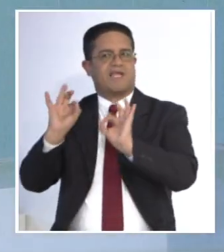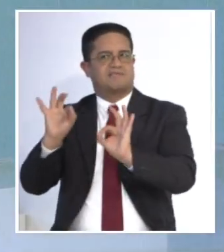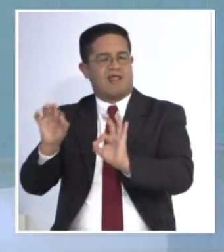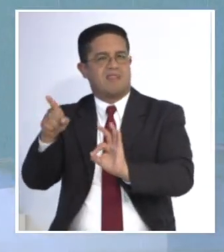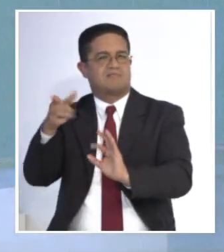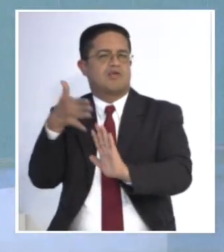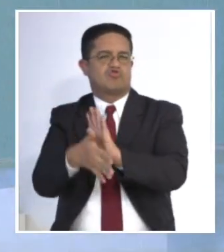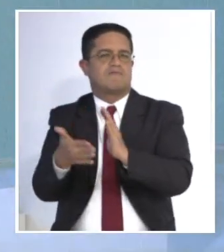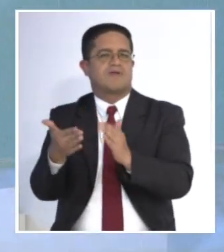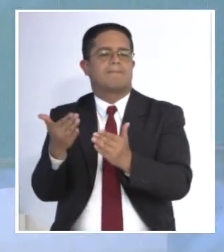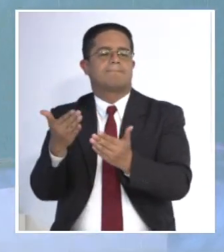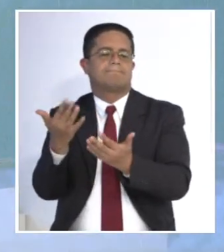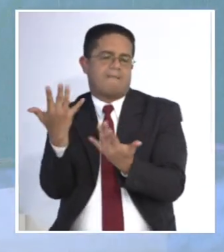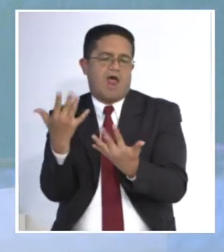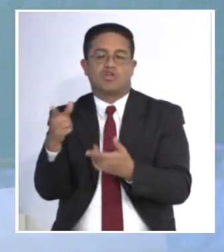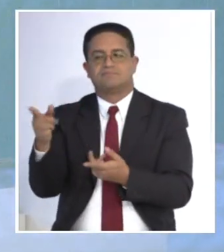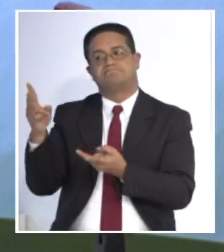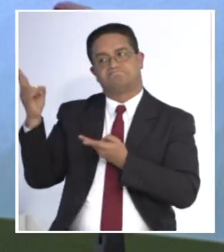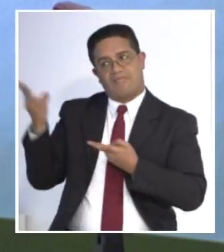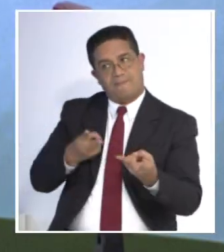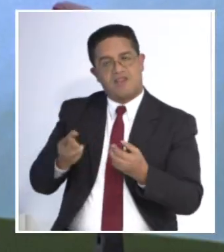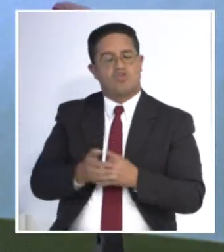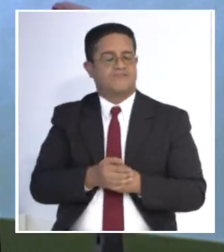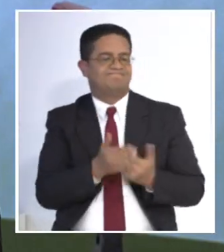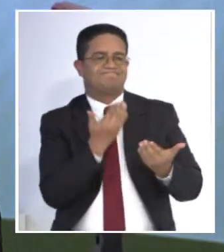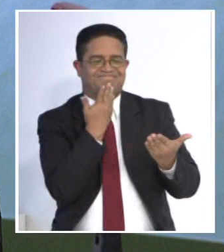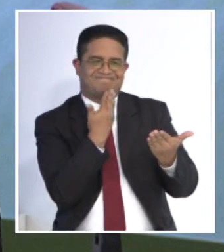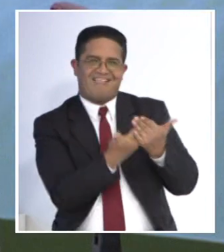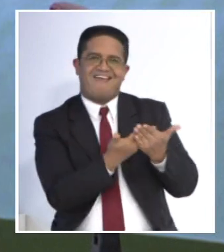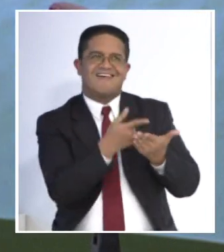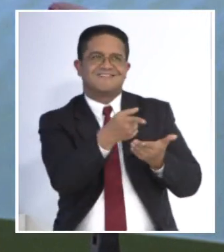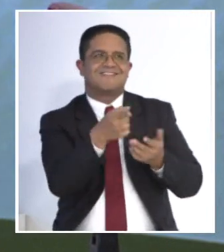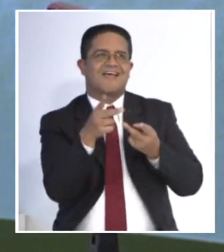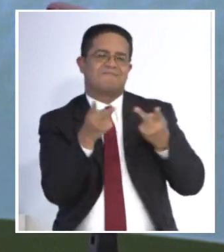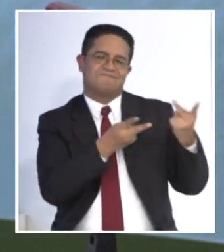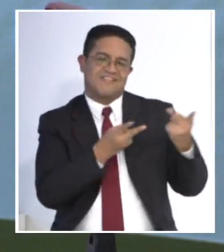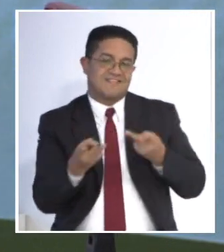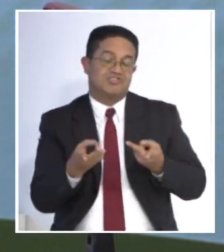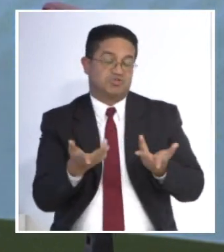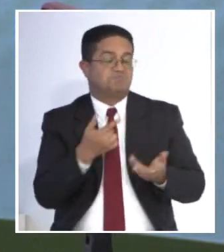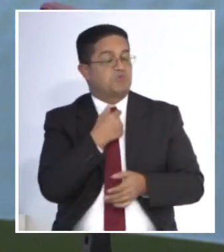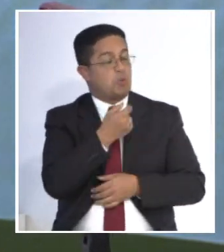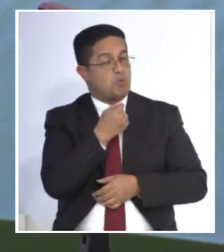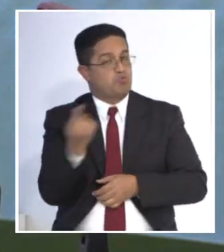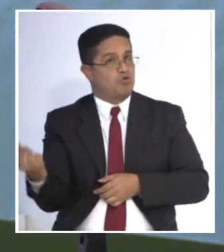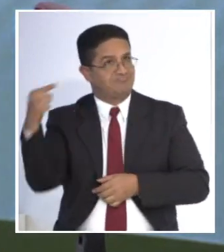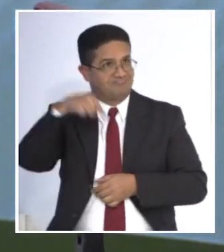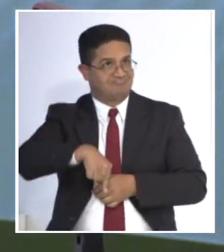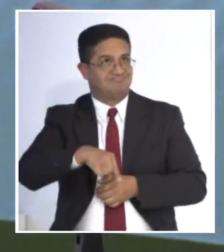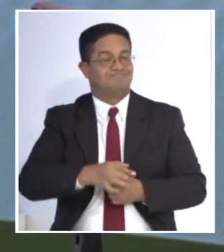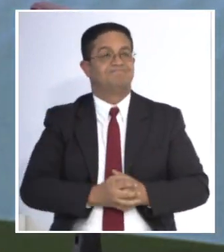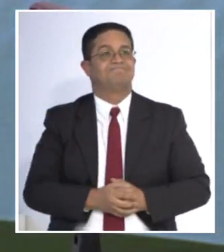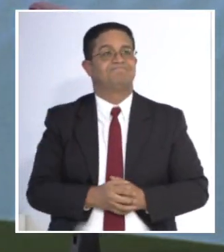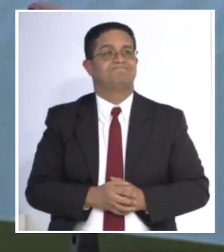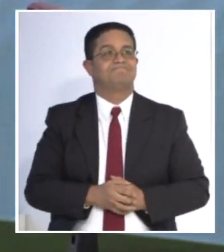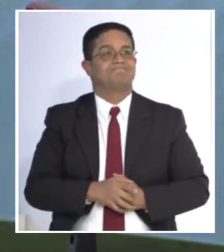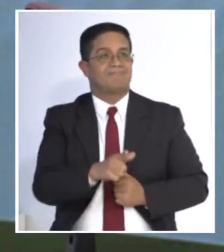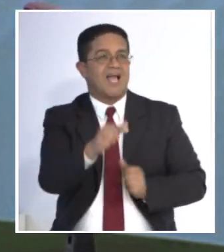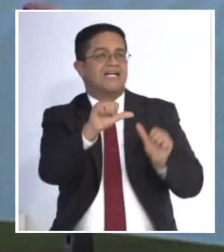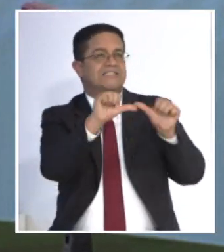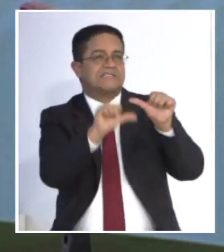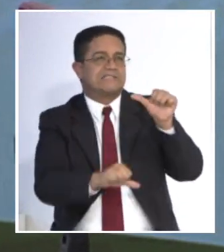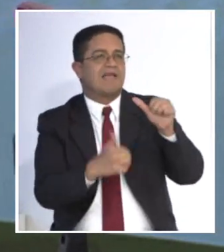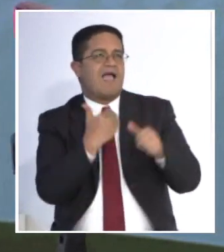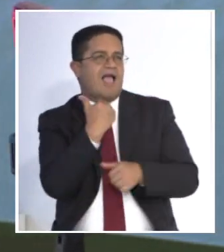gusto recibirlo. Bienvenido. Muy agradecido por la invitación, Daniela, nuevamente a tu programa y aquí con todo gusto para ayudar a comentar algo acerca